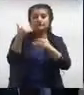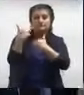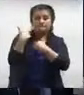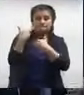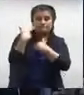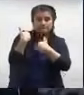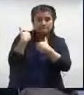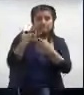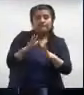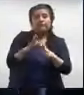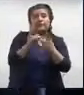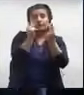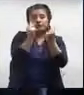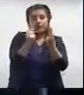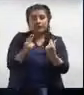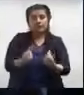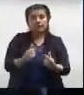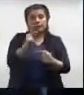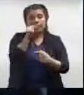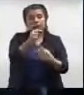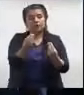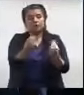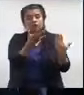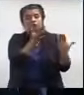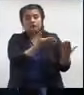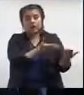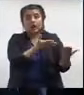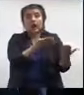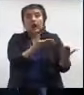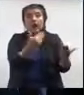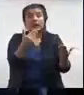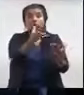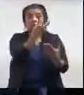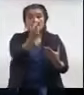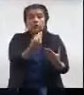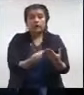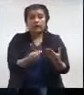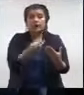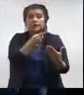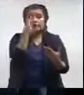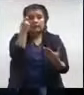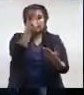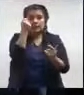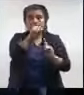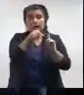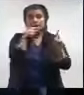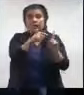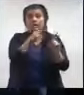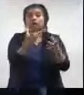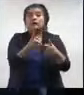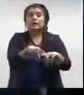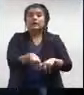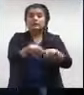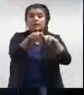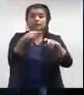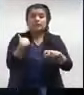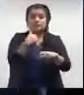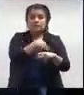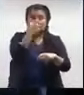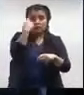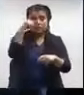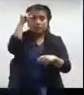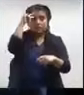recursos financieros asignados a las unidades ejecutoras de las dependencias del Ministerio, procurando